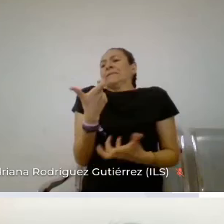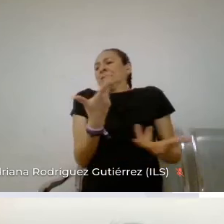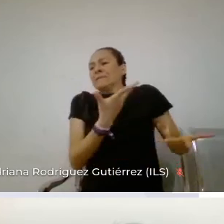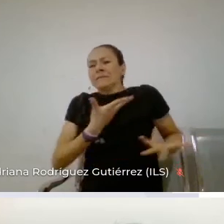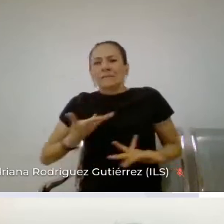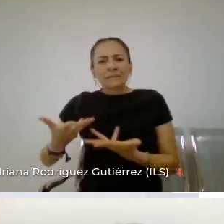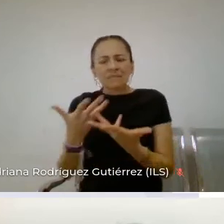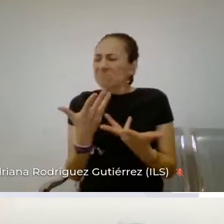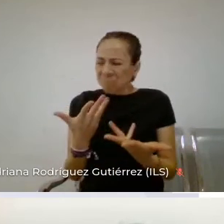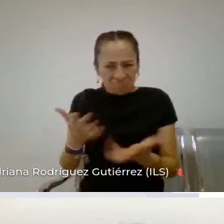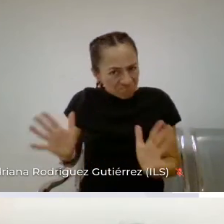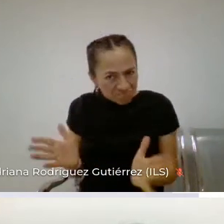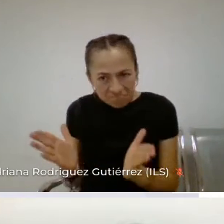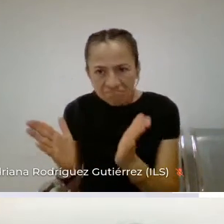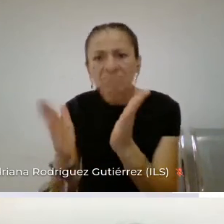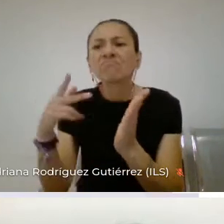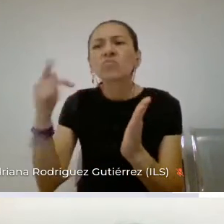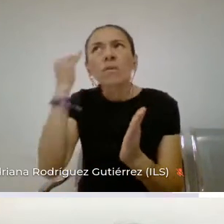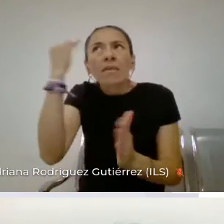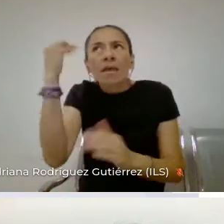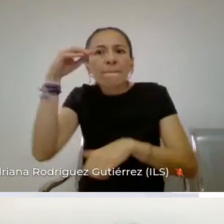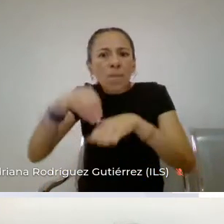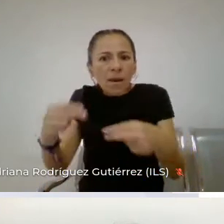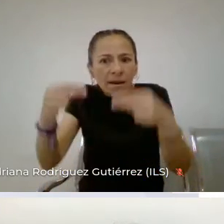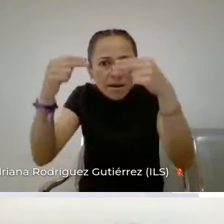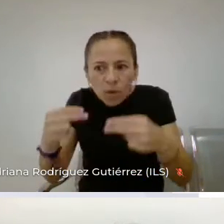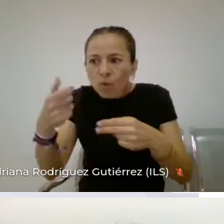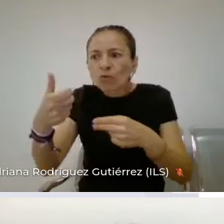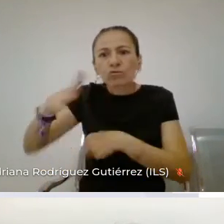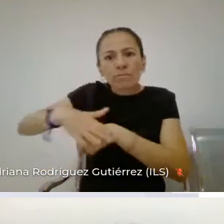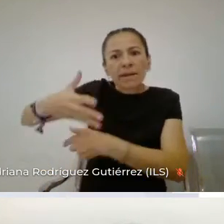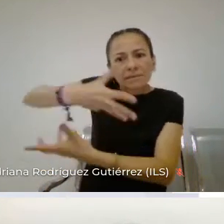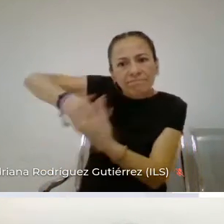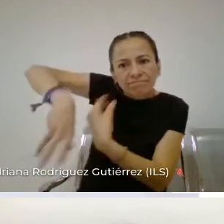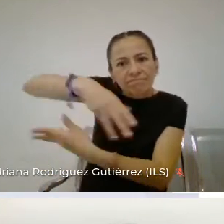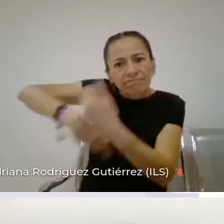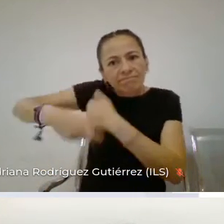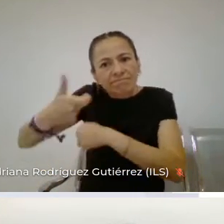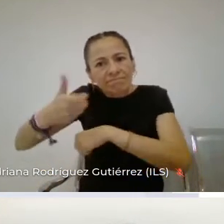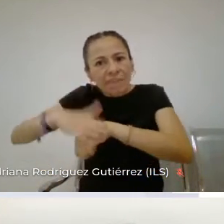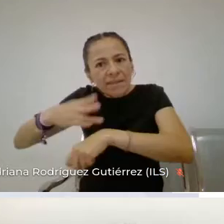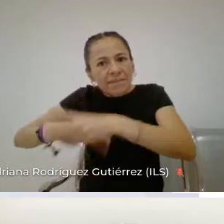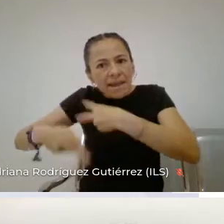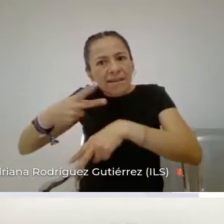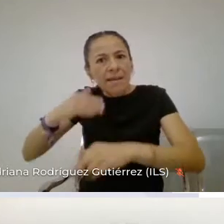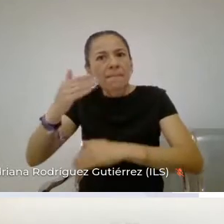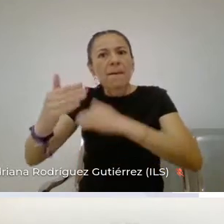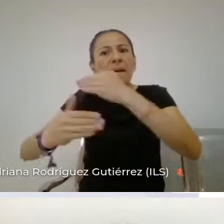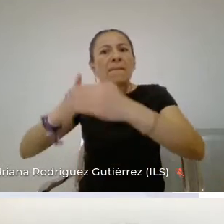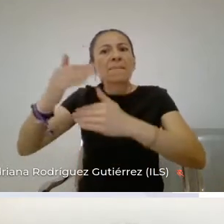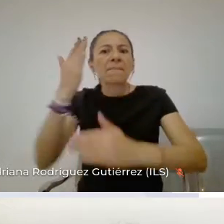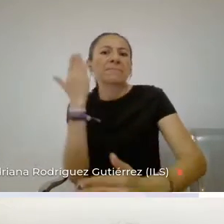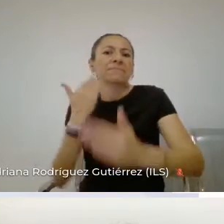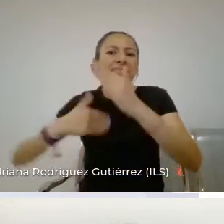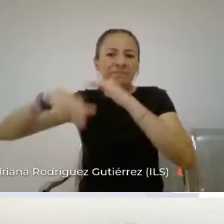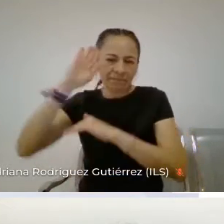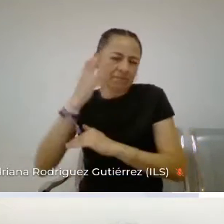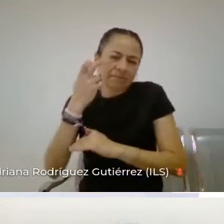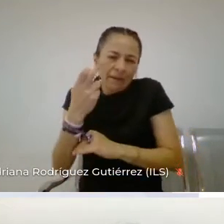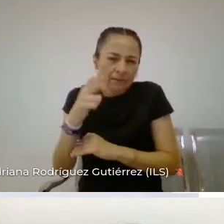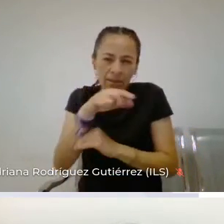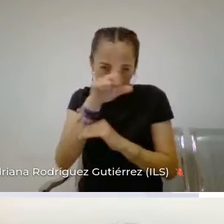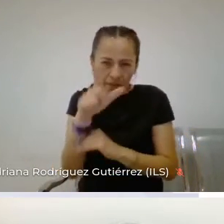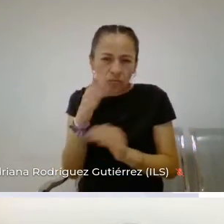y puedan seguir avanzando en su desarrollo y en su economía. Entonces, bueno, a grandes rasgos es lo que les queremos platicar. Ya después vamos a andar un poco más en los